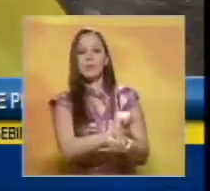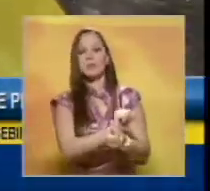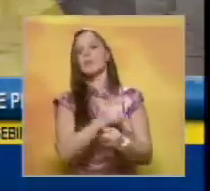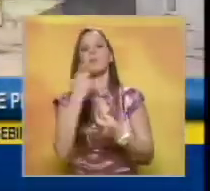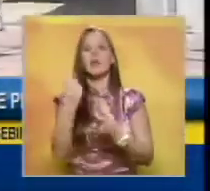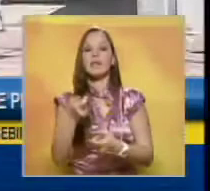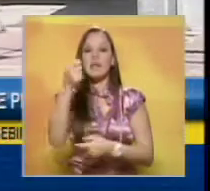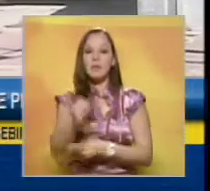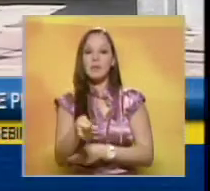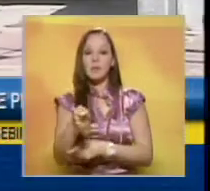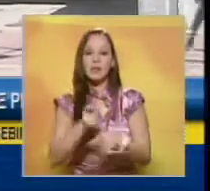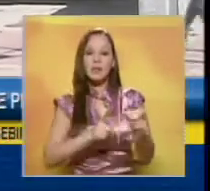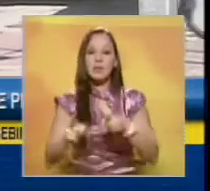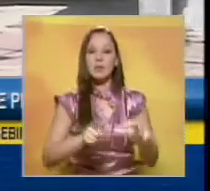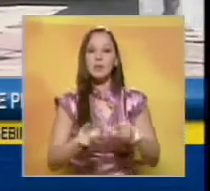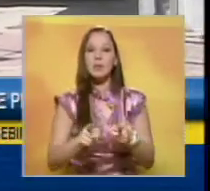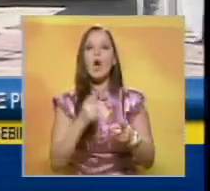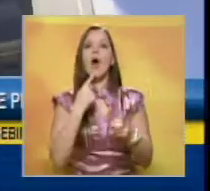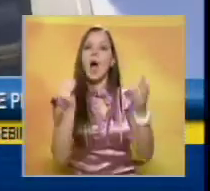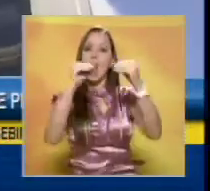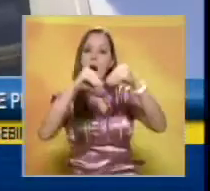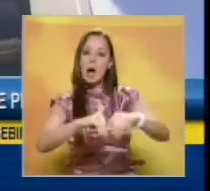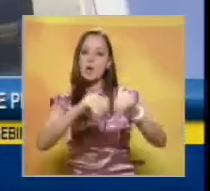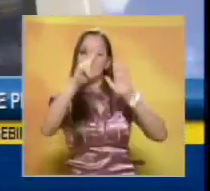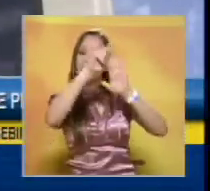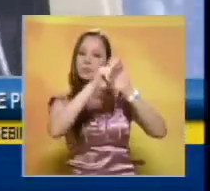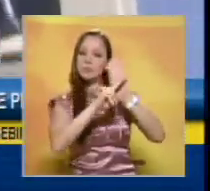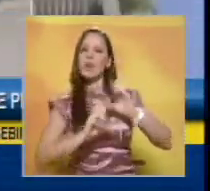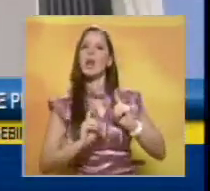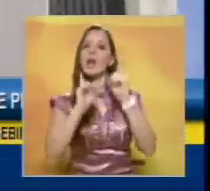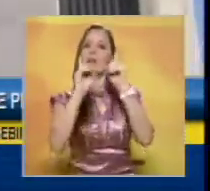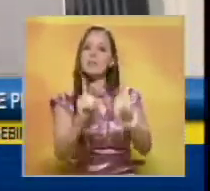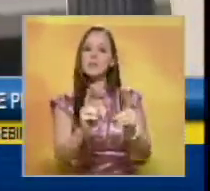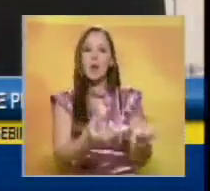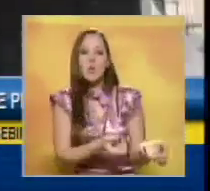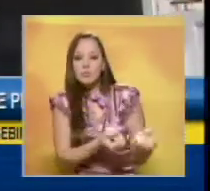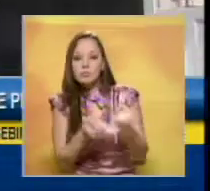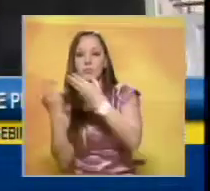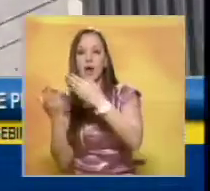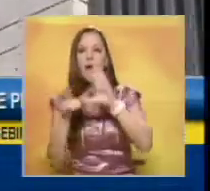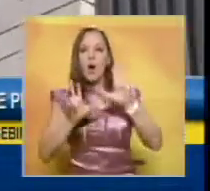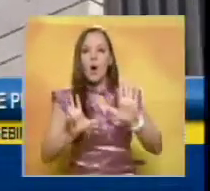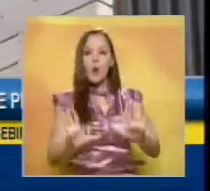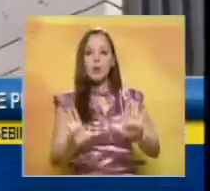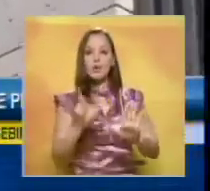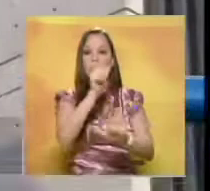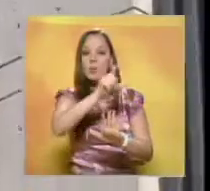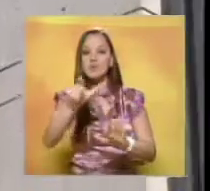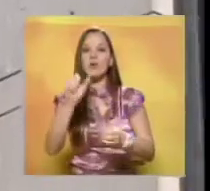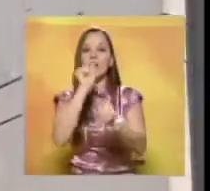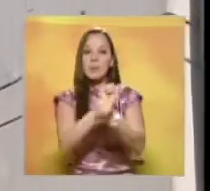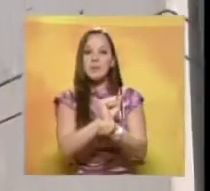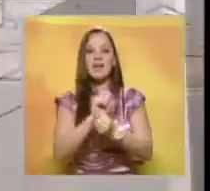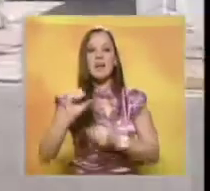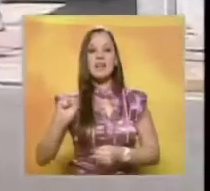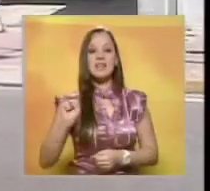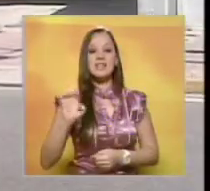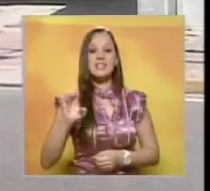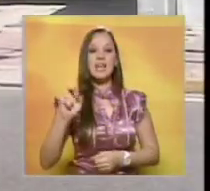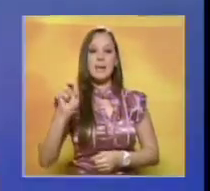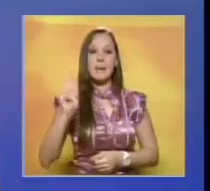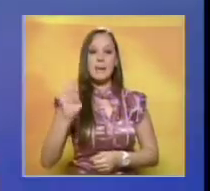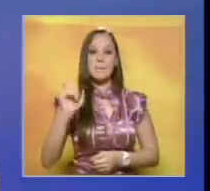Área Metropolitana de Caracas acordó las medidas requeridas, remitiendo a los 8 privados de libertad a la sede del SEBIN en el